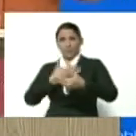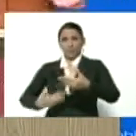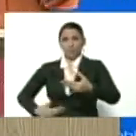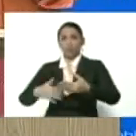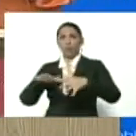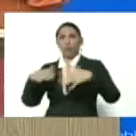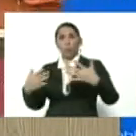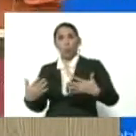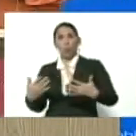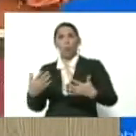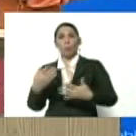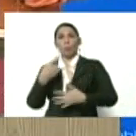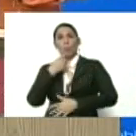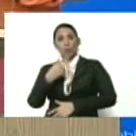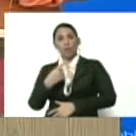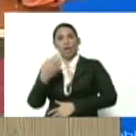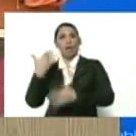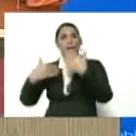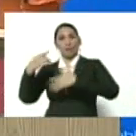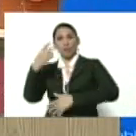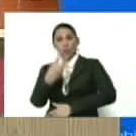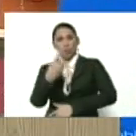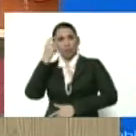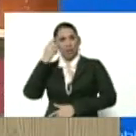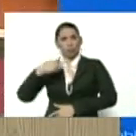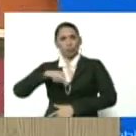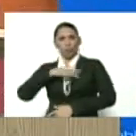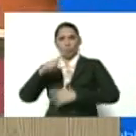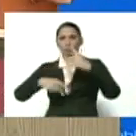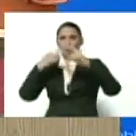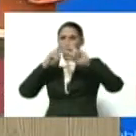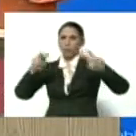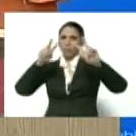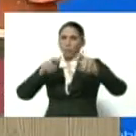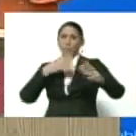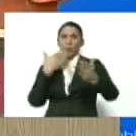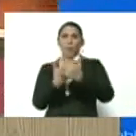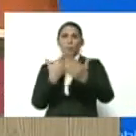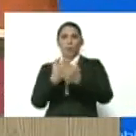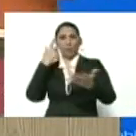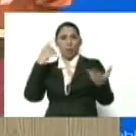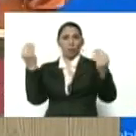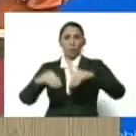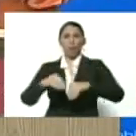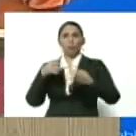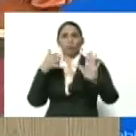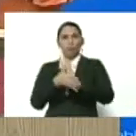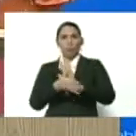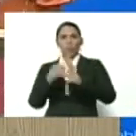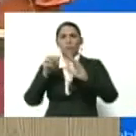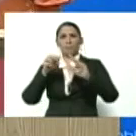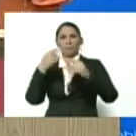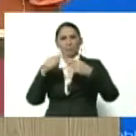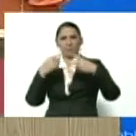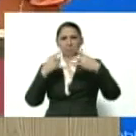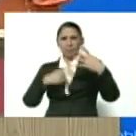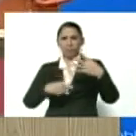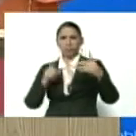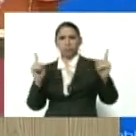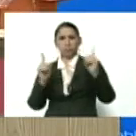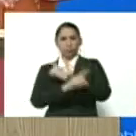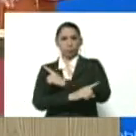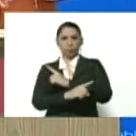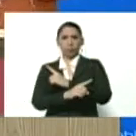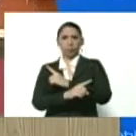día hace dos días, que estábamos en un proceso de revisión de propuestas sobre medidas alternativas a la